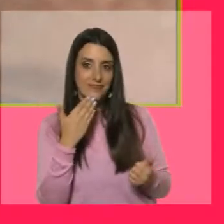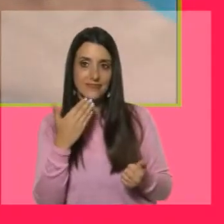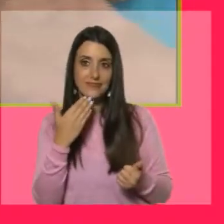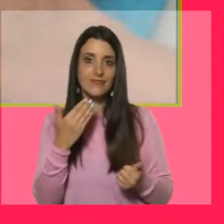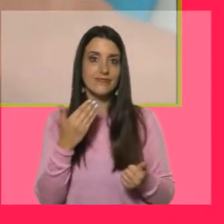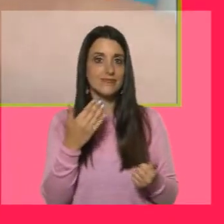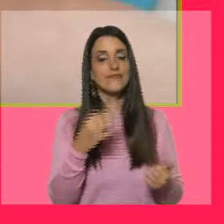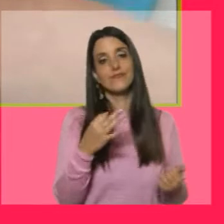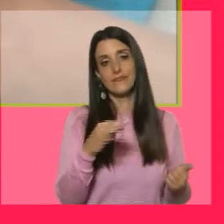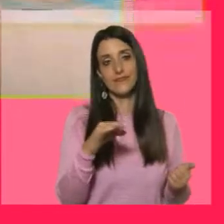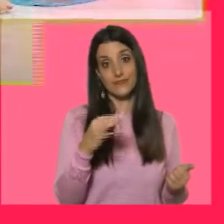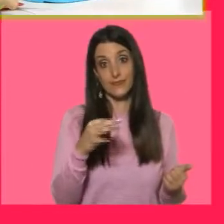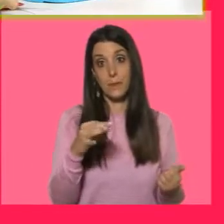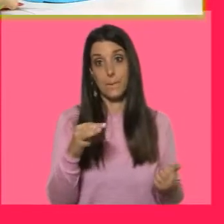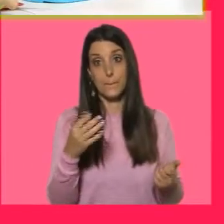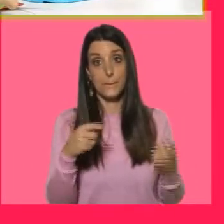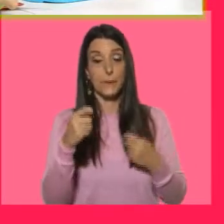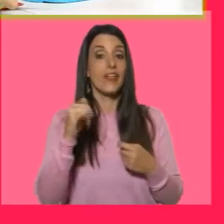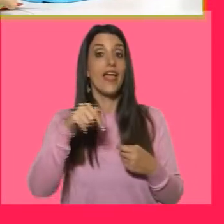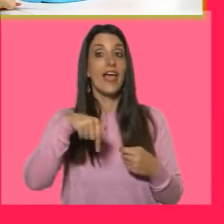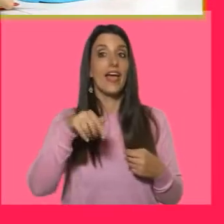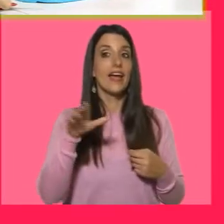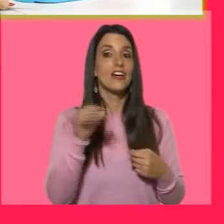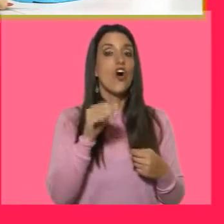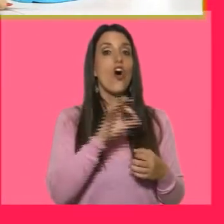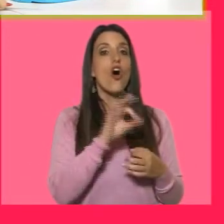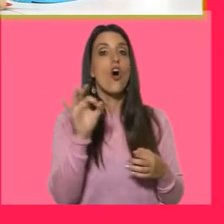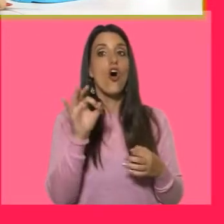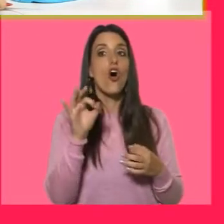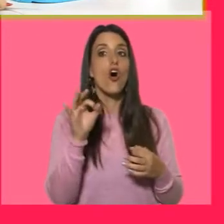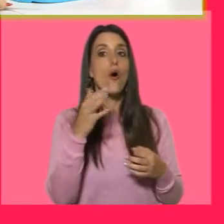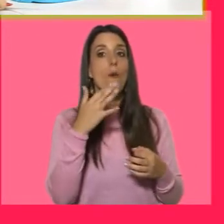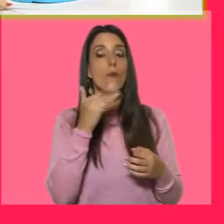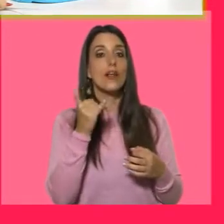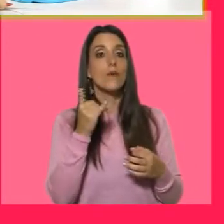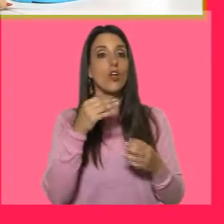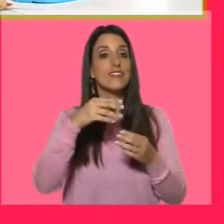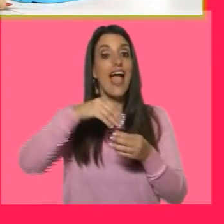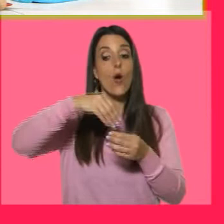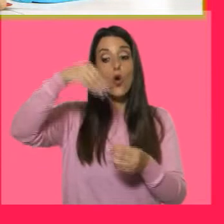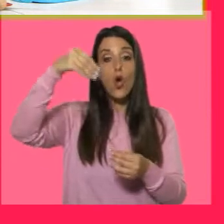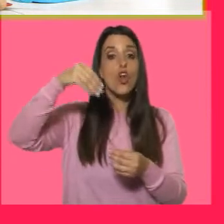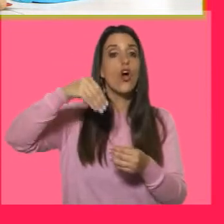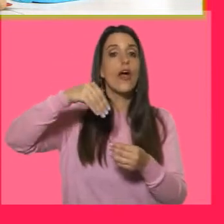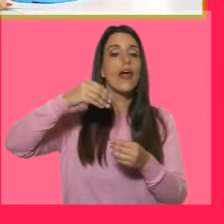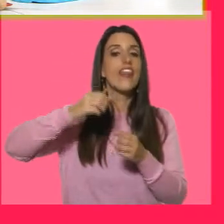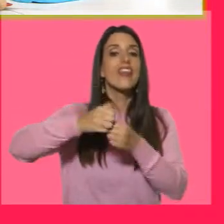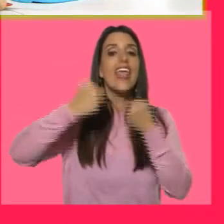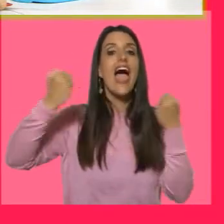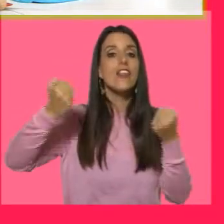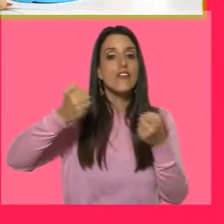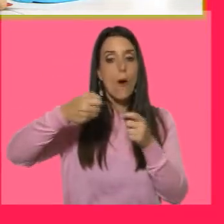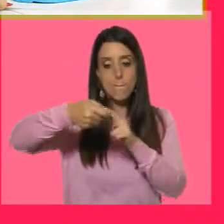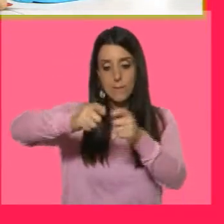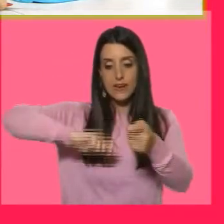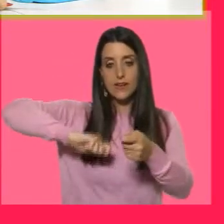también me acuerdo del manicero. Claro, claro. Acá somos como la garrapiñada. El cono de diario ponía el maní, claro. La garrapiñada todavía está. El otro